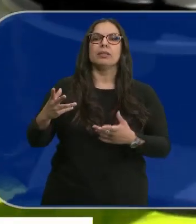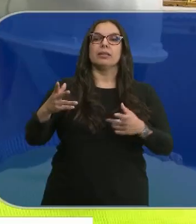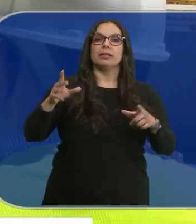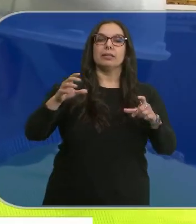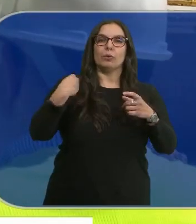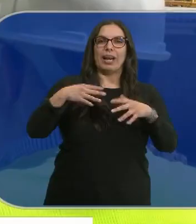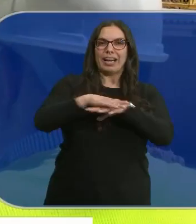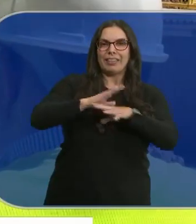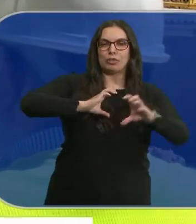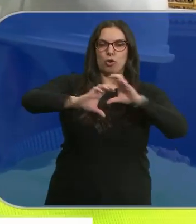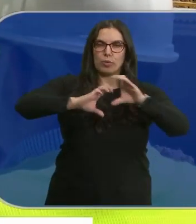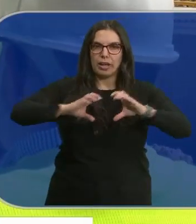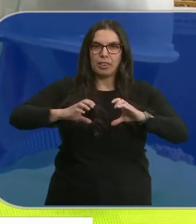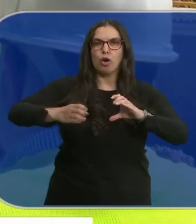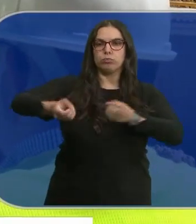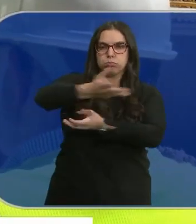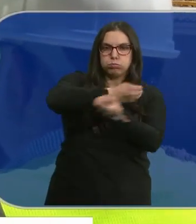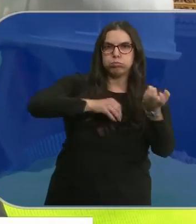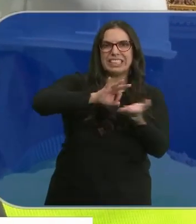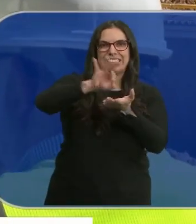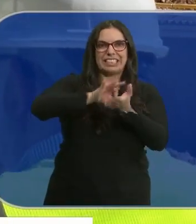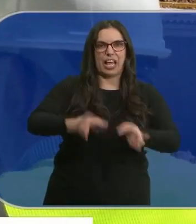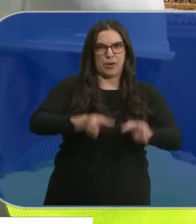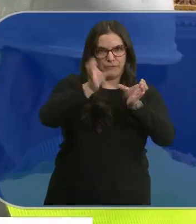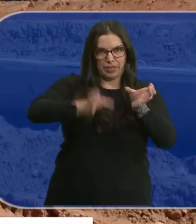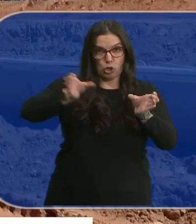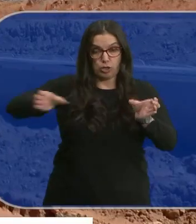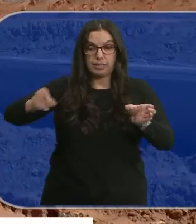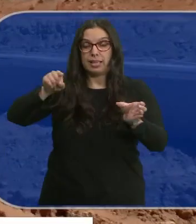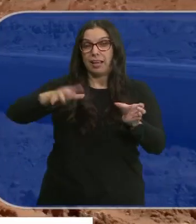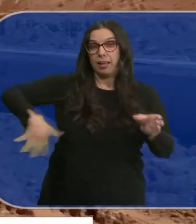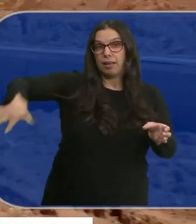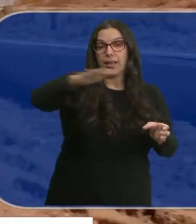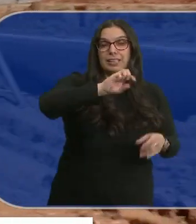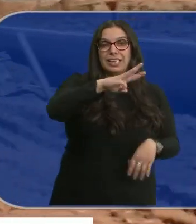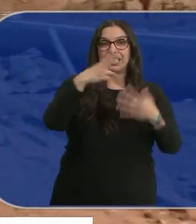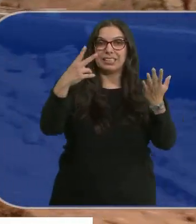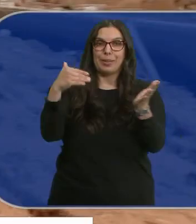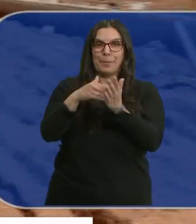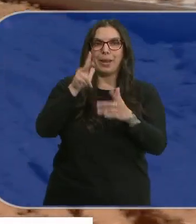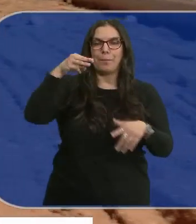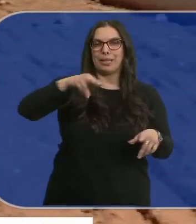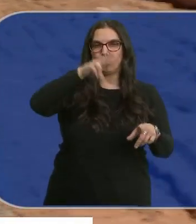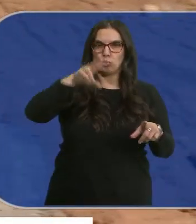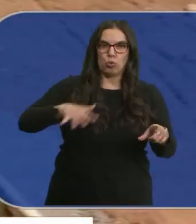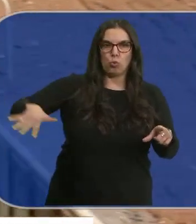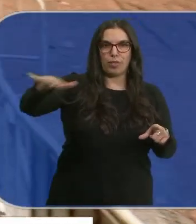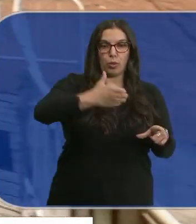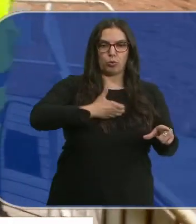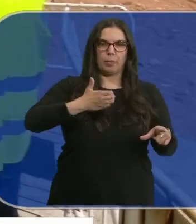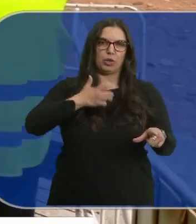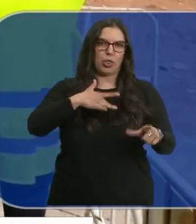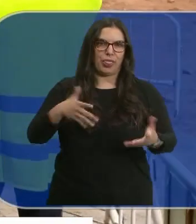acondicionadas, redes de comunicaciones y servidores. En total, esta parcela constará de 37.000 metros cuadrados, cedida por